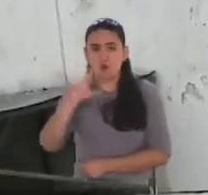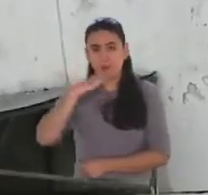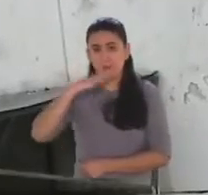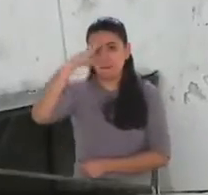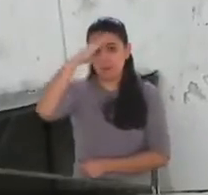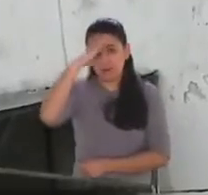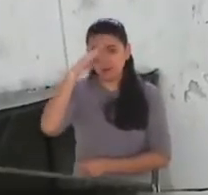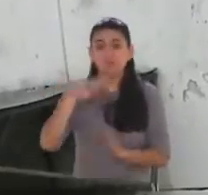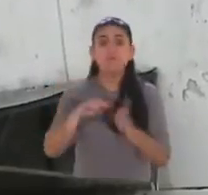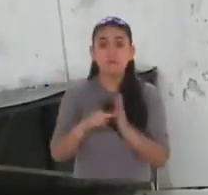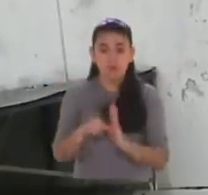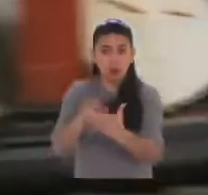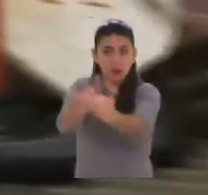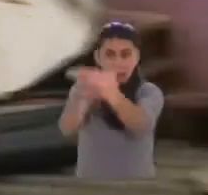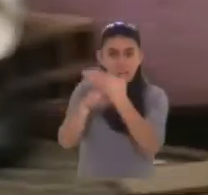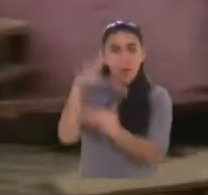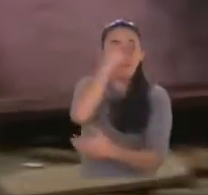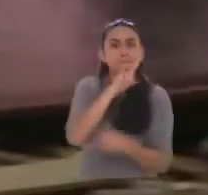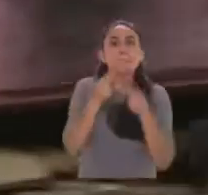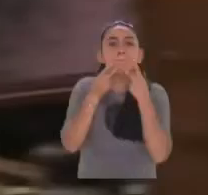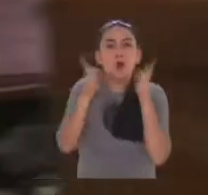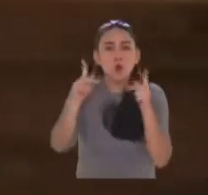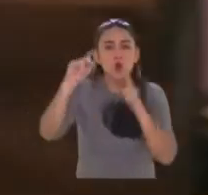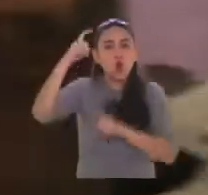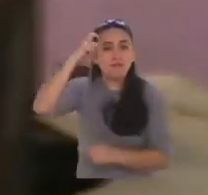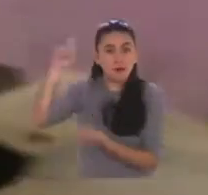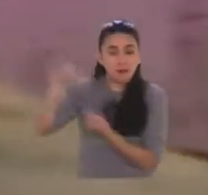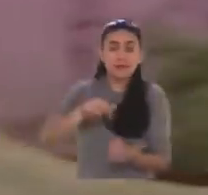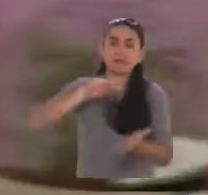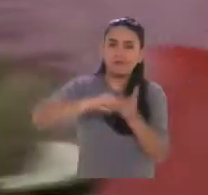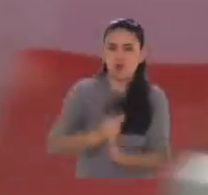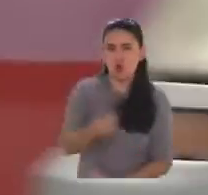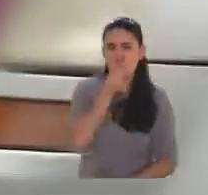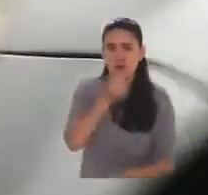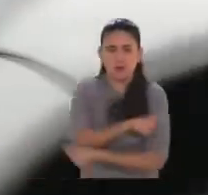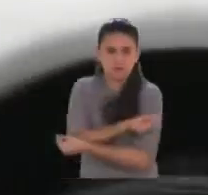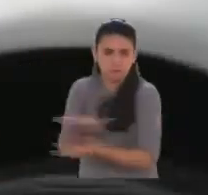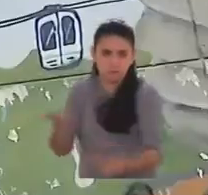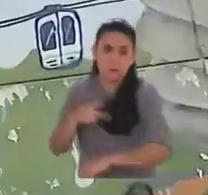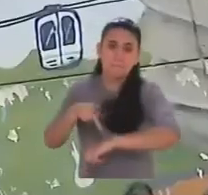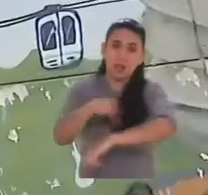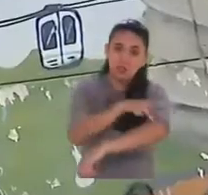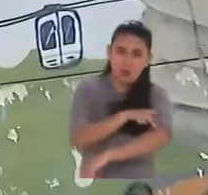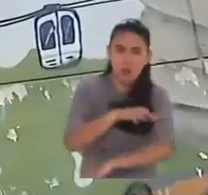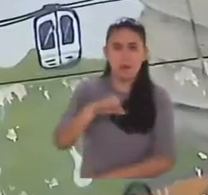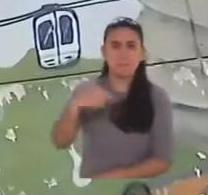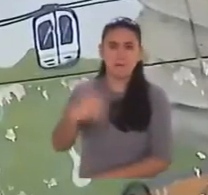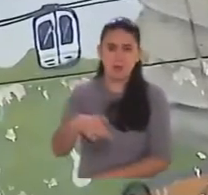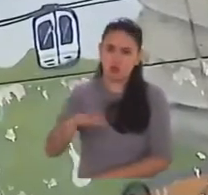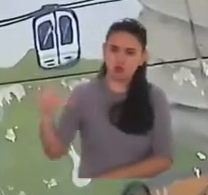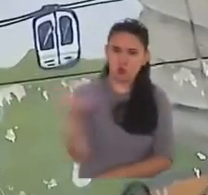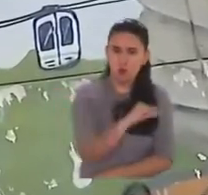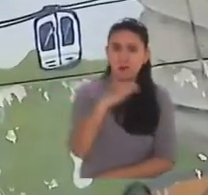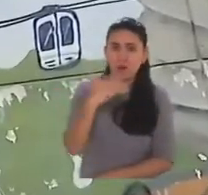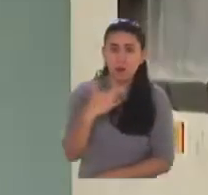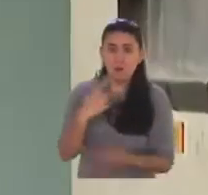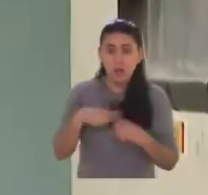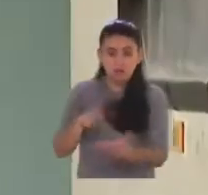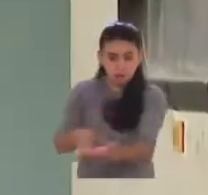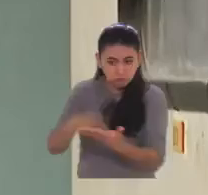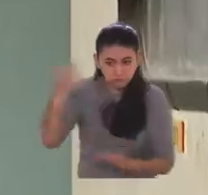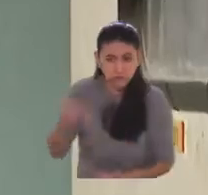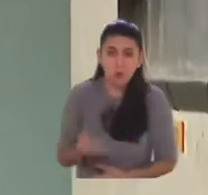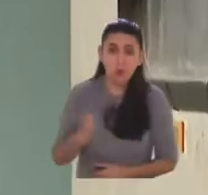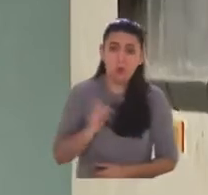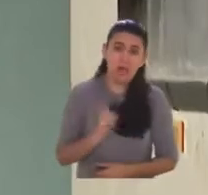que está garantizada la alimentación escolar para los menores de preescolar y primaria. Sin embargo, la realidad es otra. Los